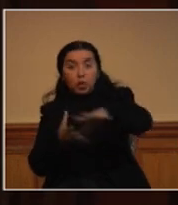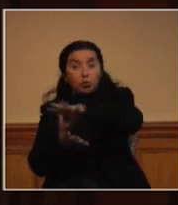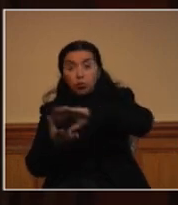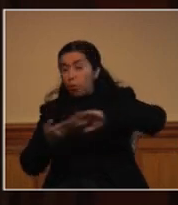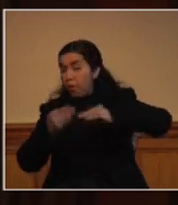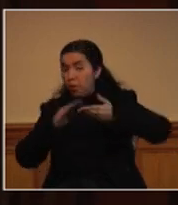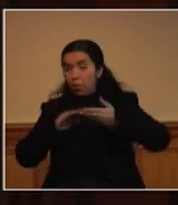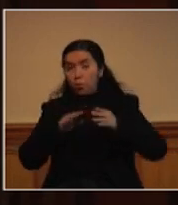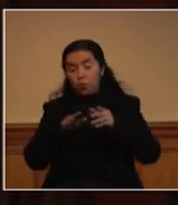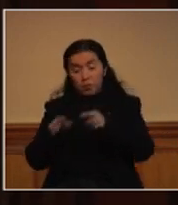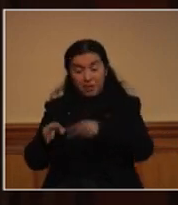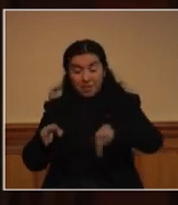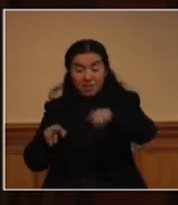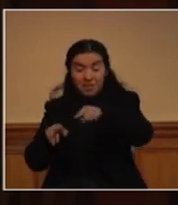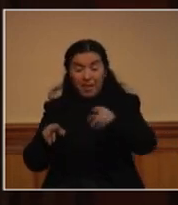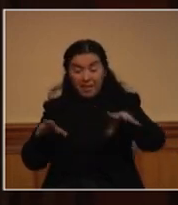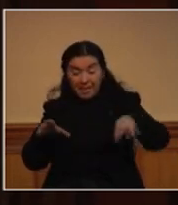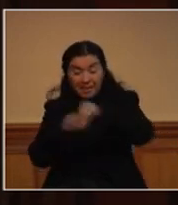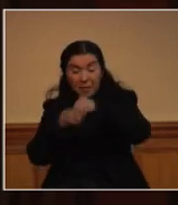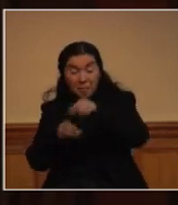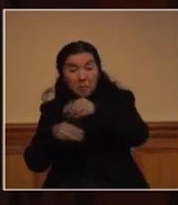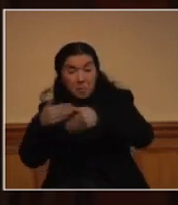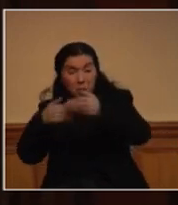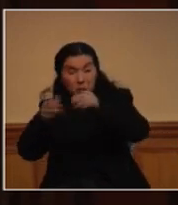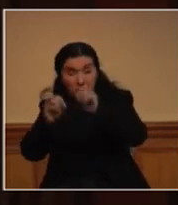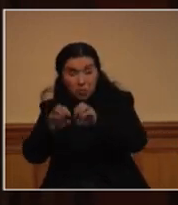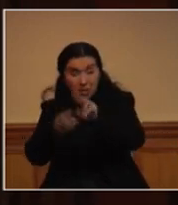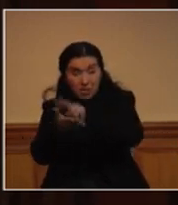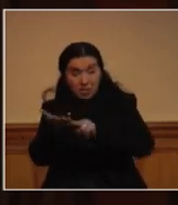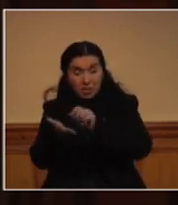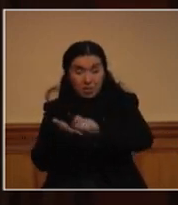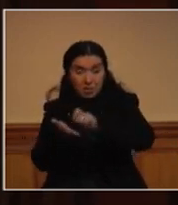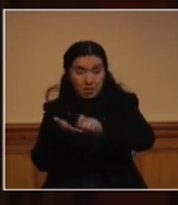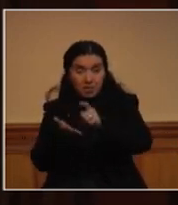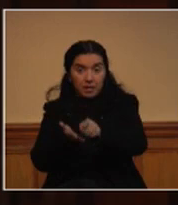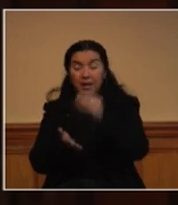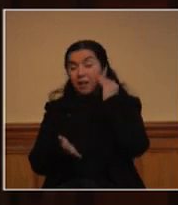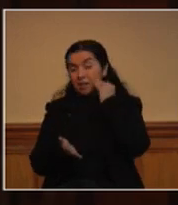toda la comunidad que rodea al niño la que está implicada en este proceso de alfabetización.